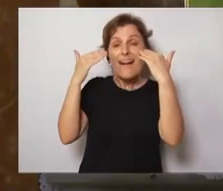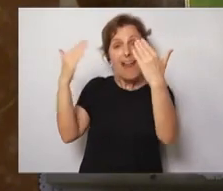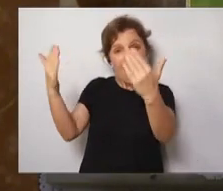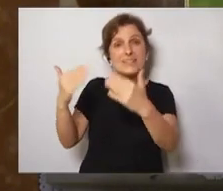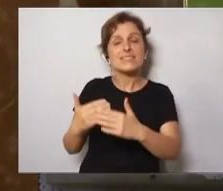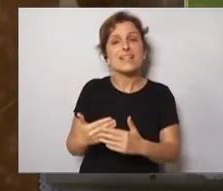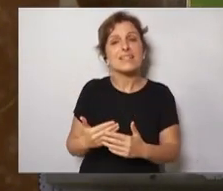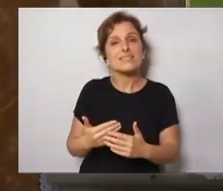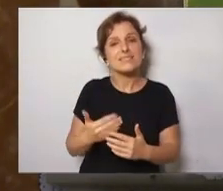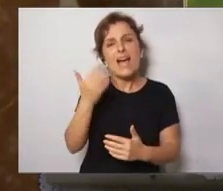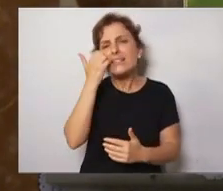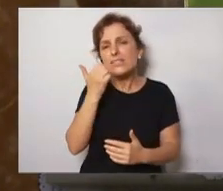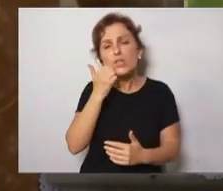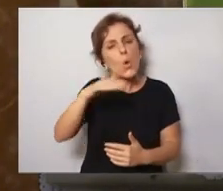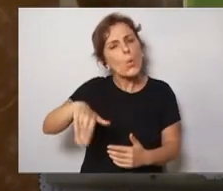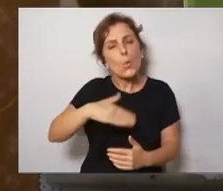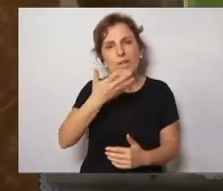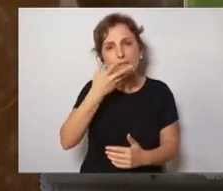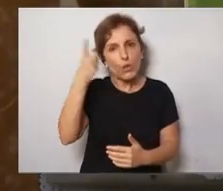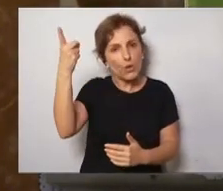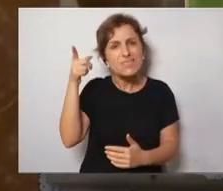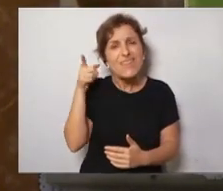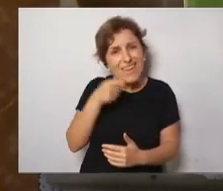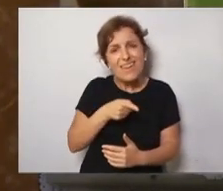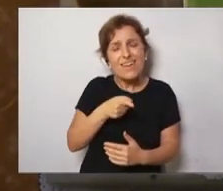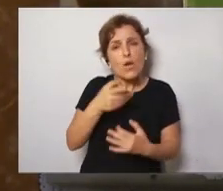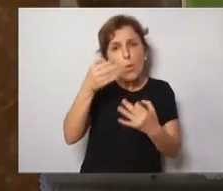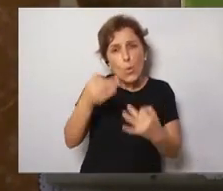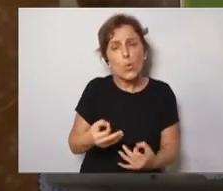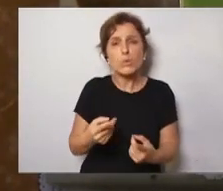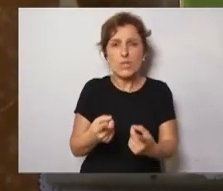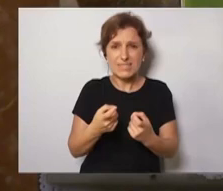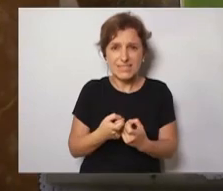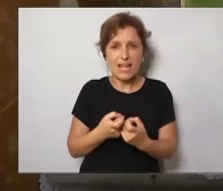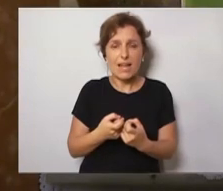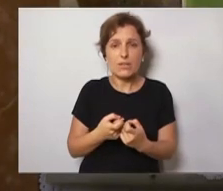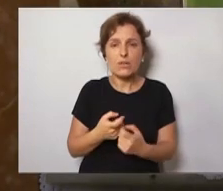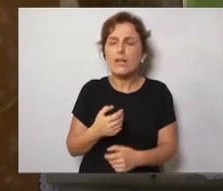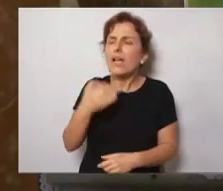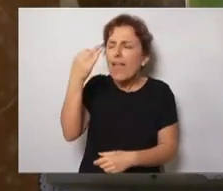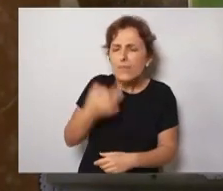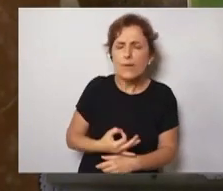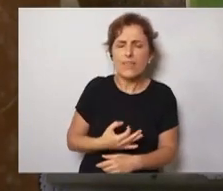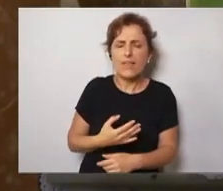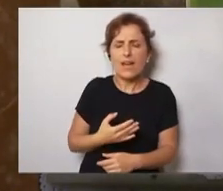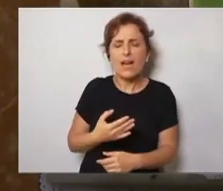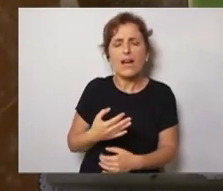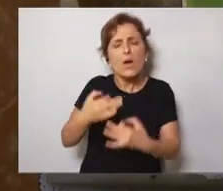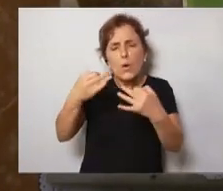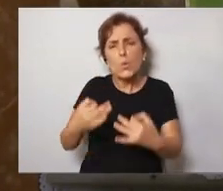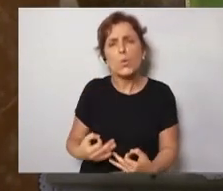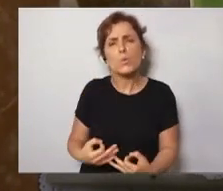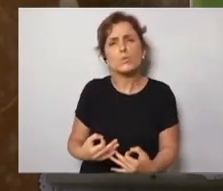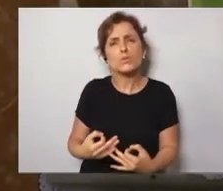en verdad es justo de arte gracias y es deber nuestro alabarte padre santo dios todopoderoso y eterno en todos los